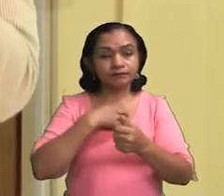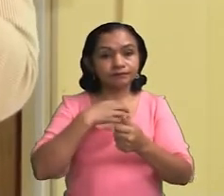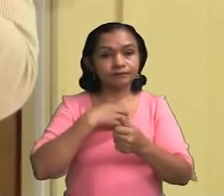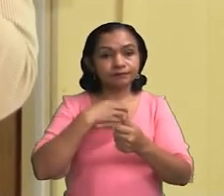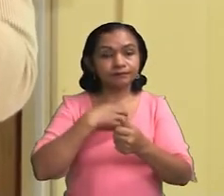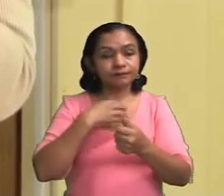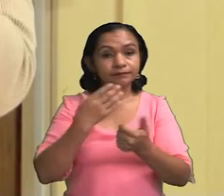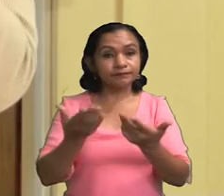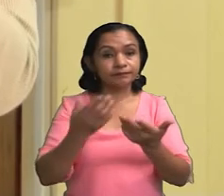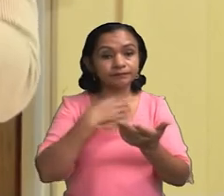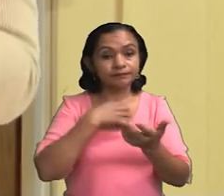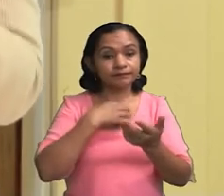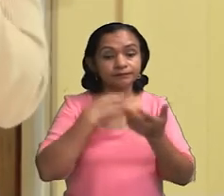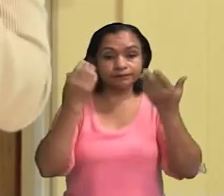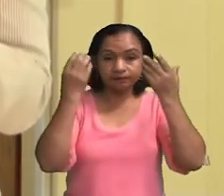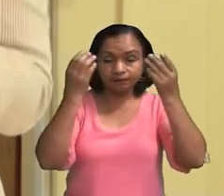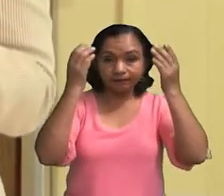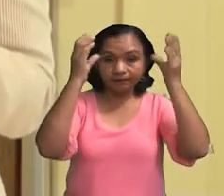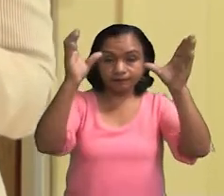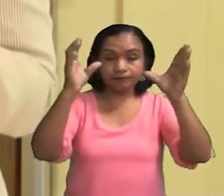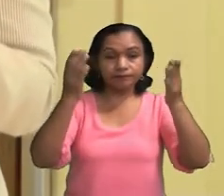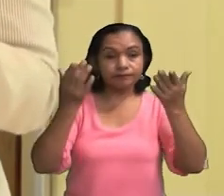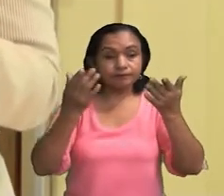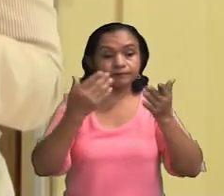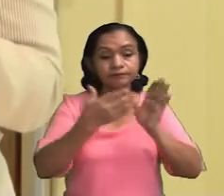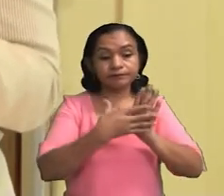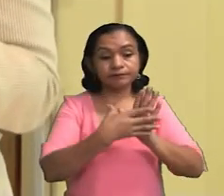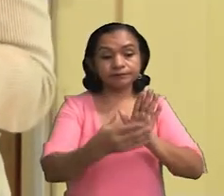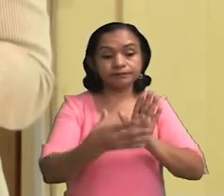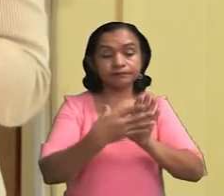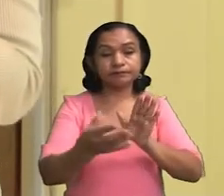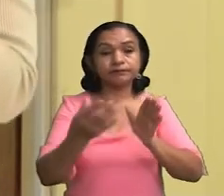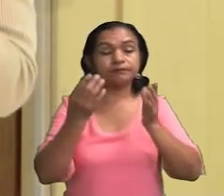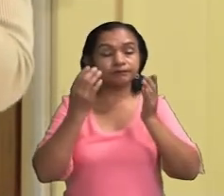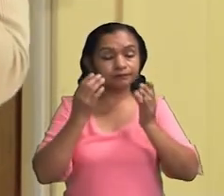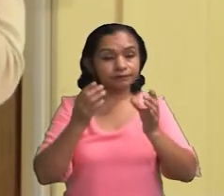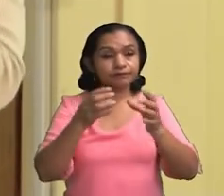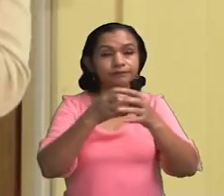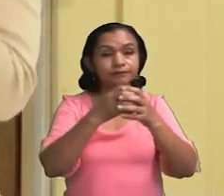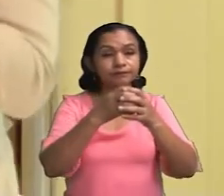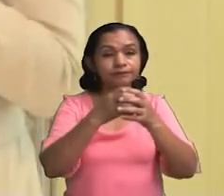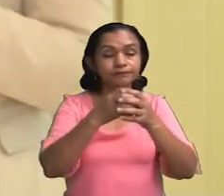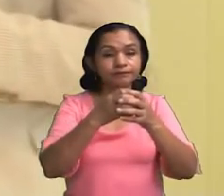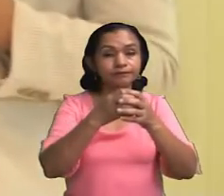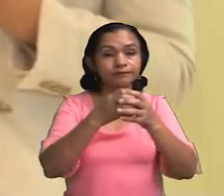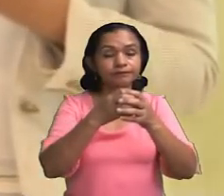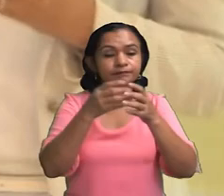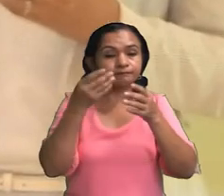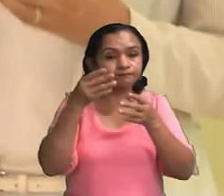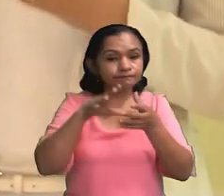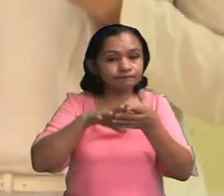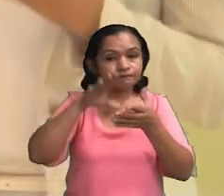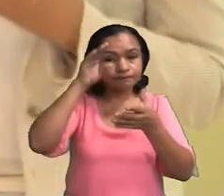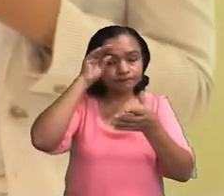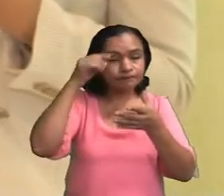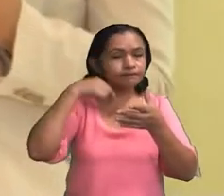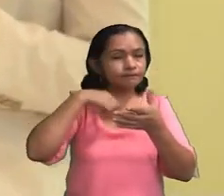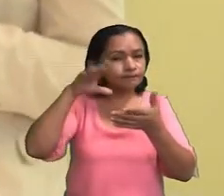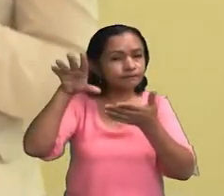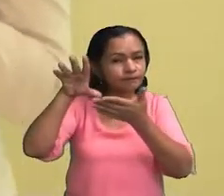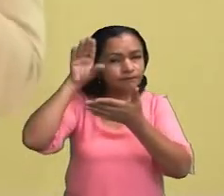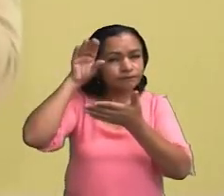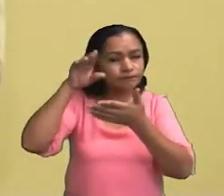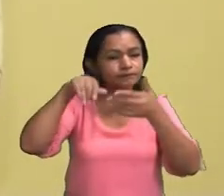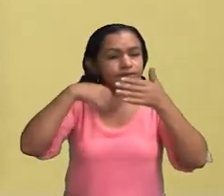de nuestros espacios culturales e identitarios, ¿no?, en nuestras comunidades. Son un reservorio de esa cultura, de